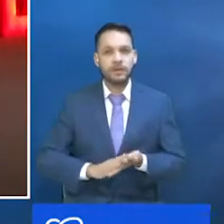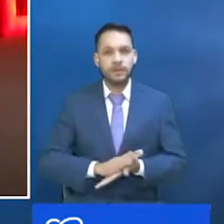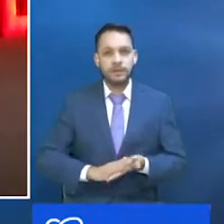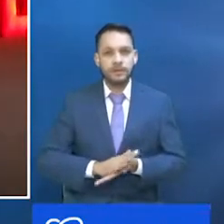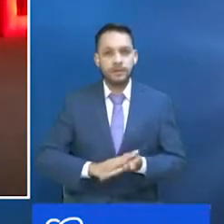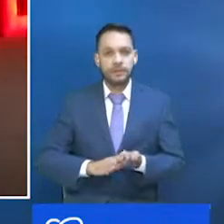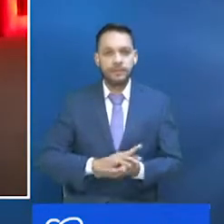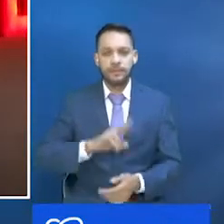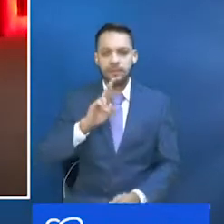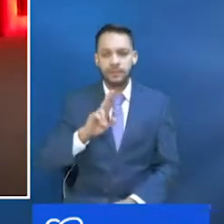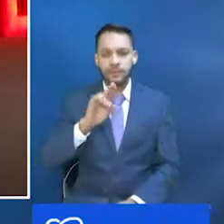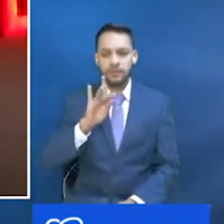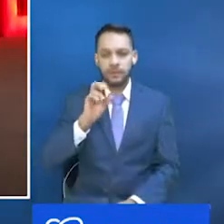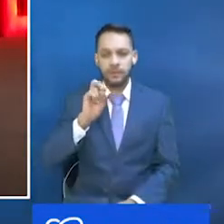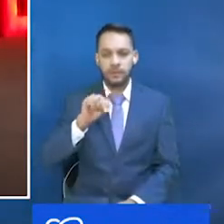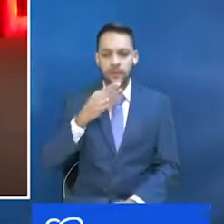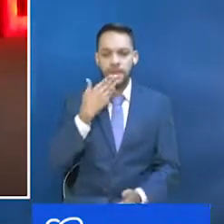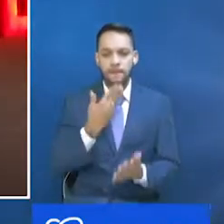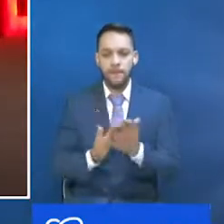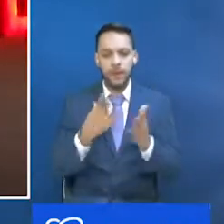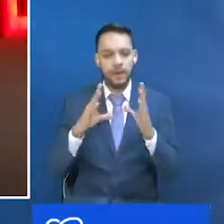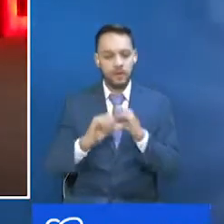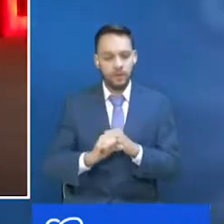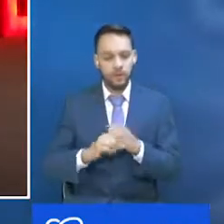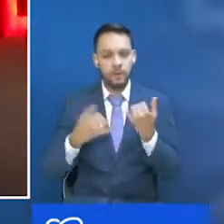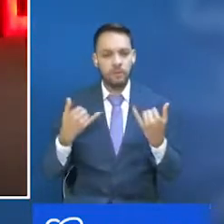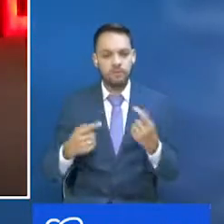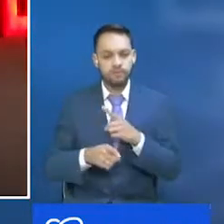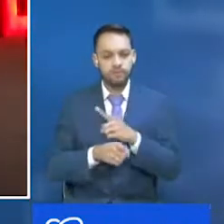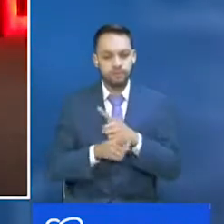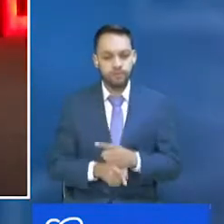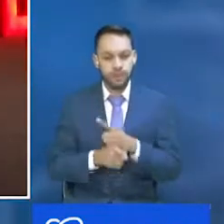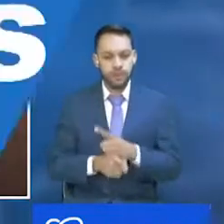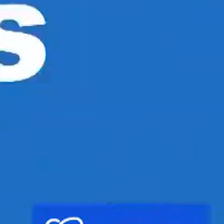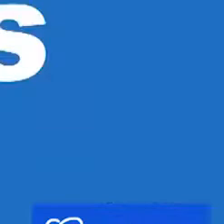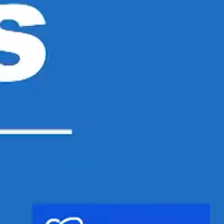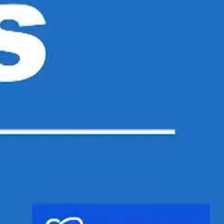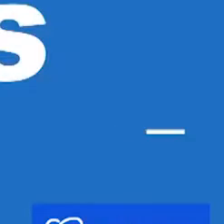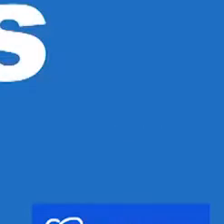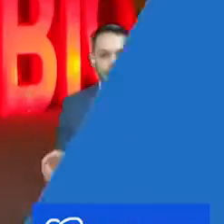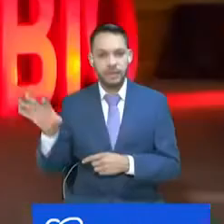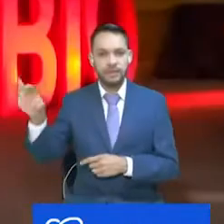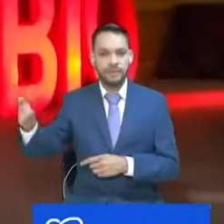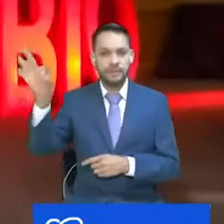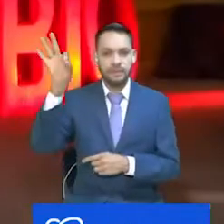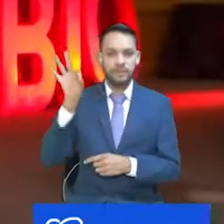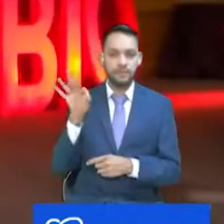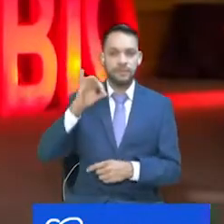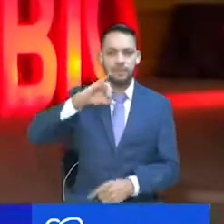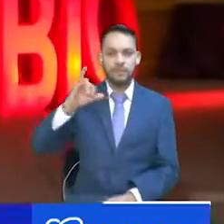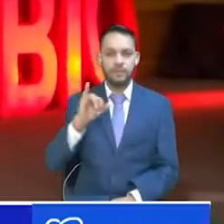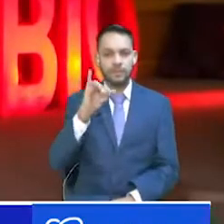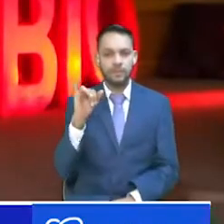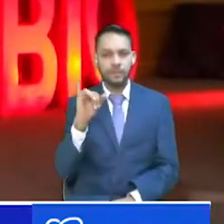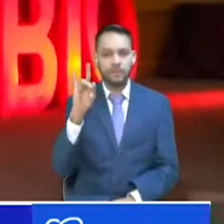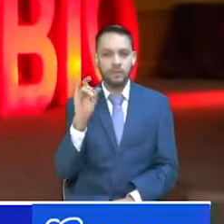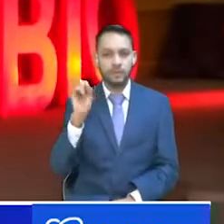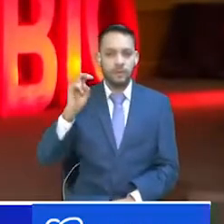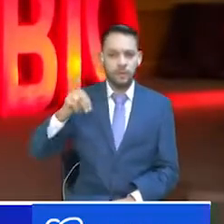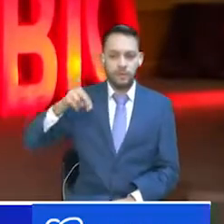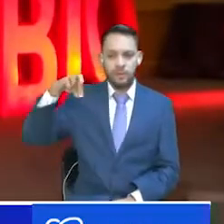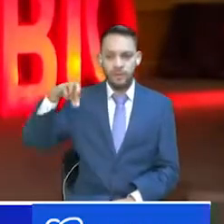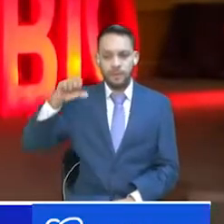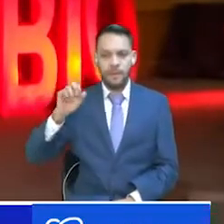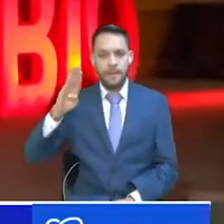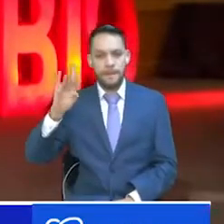rubén muy buenas noches y efectivamente nos encontramos a esta hora con el senador electo del departamento de risaralda juan pablo gallo y quería contarle